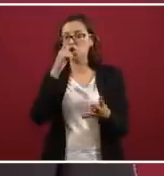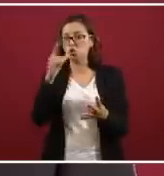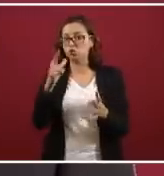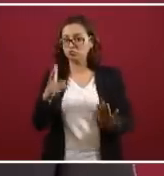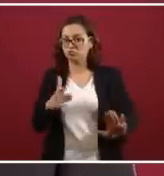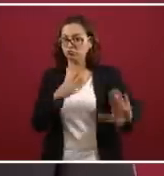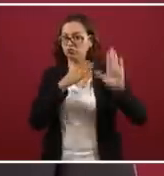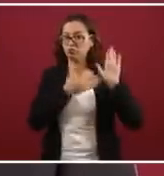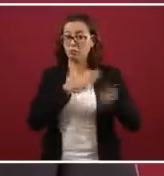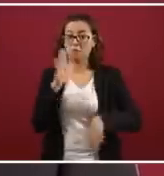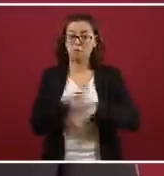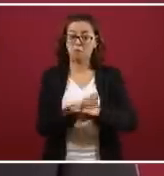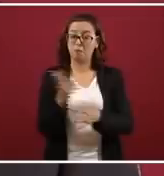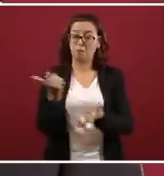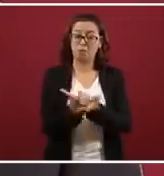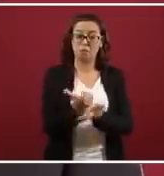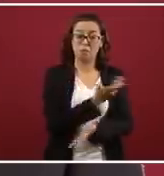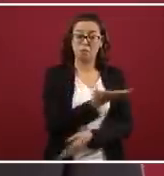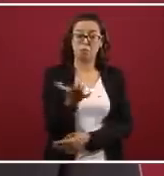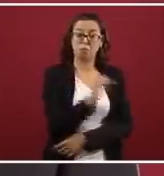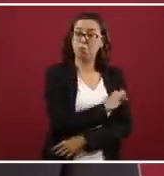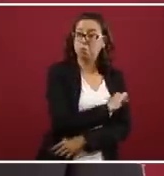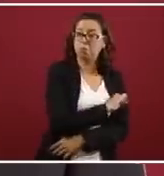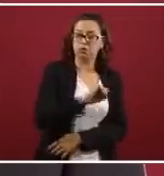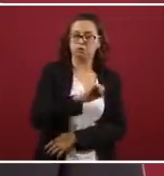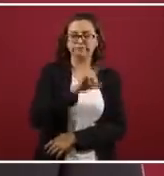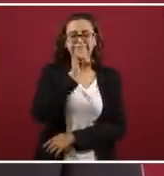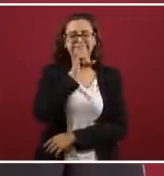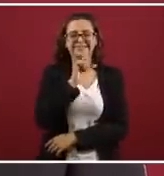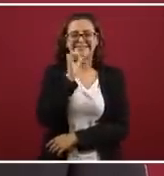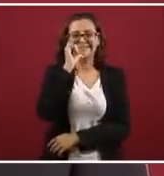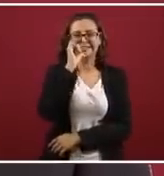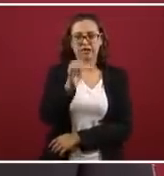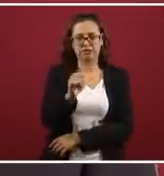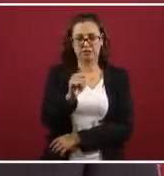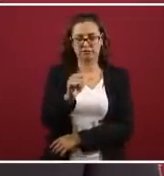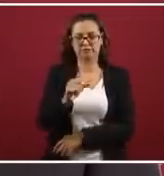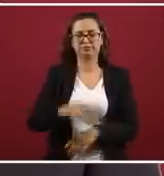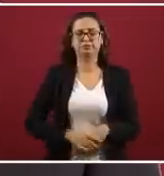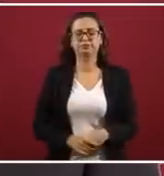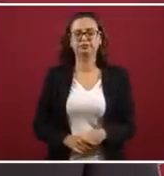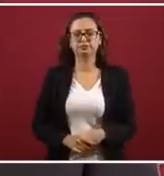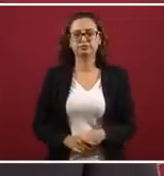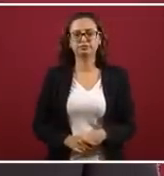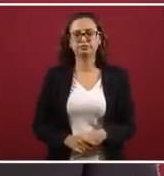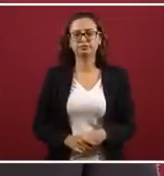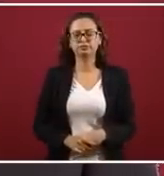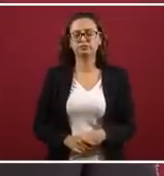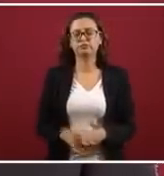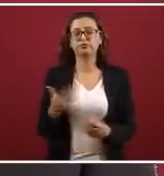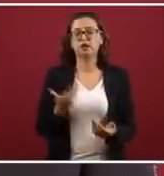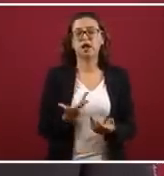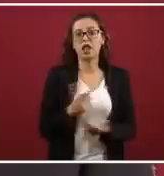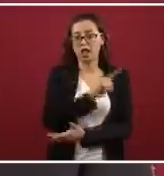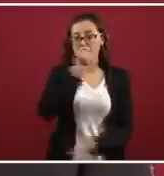tenemos. Cuando se presentó el proyecto de ley de